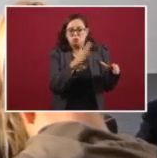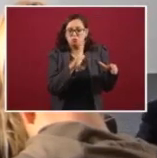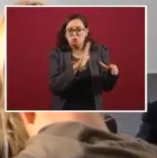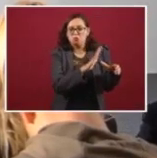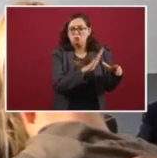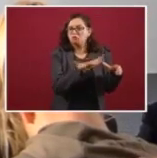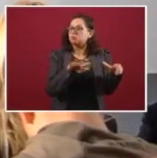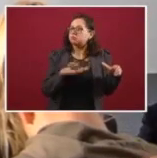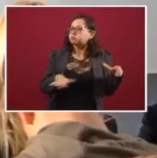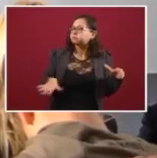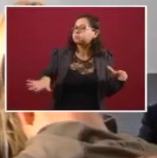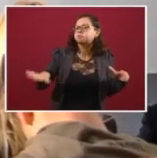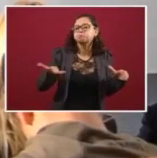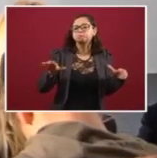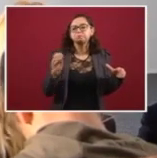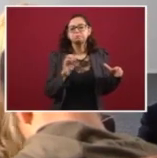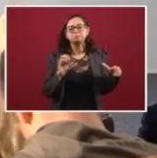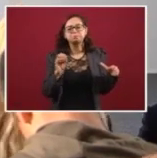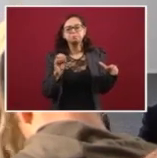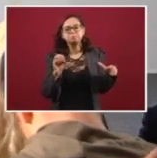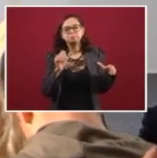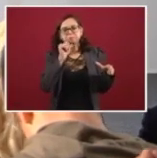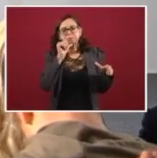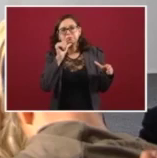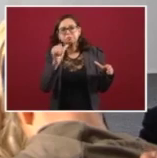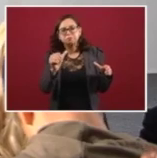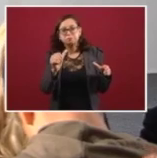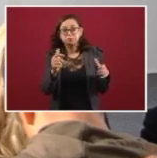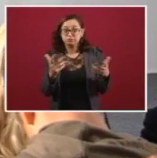Entonces, hay que ver,